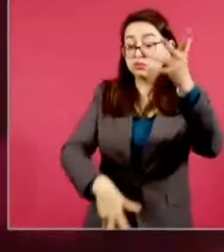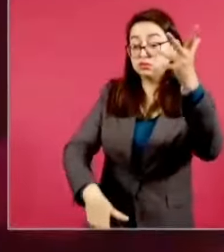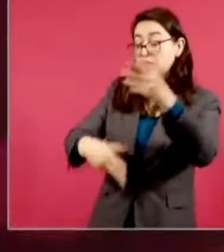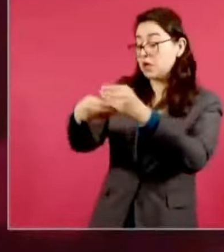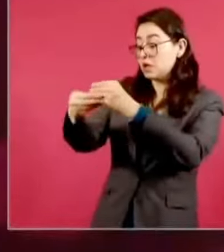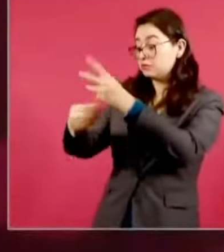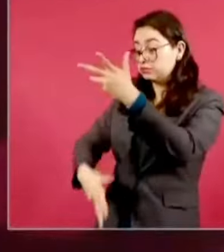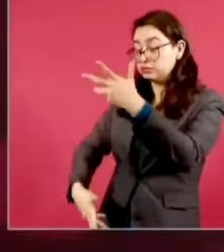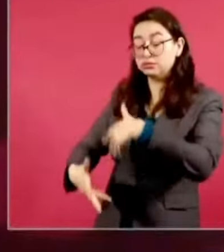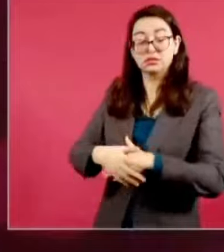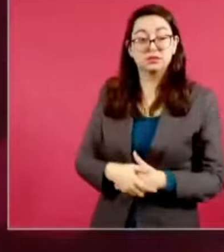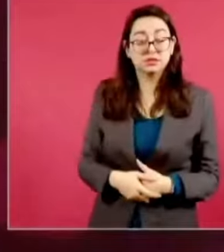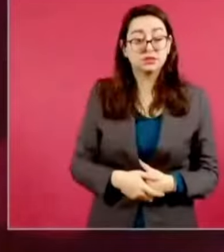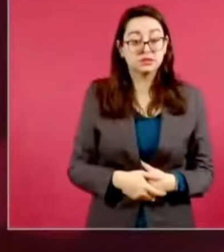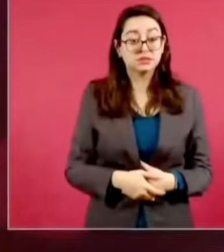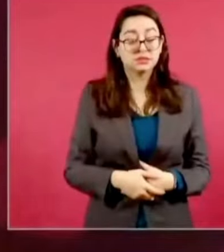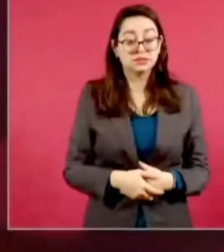lo que